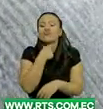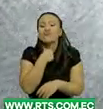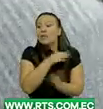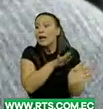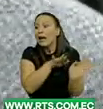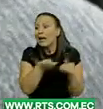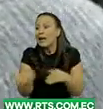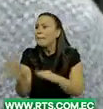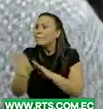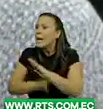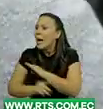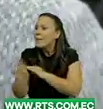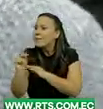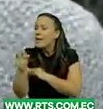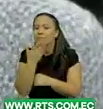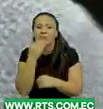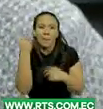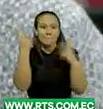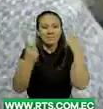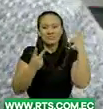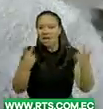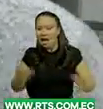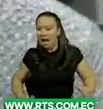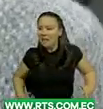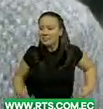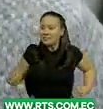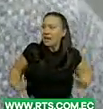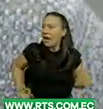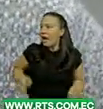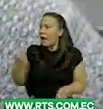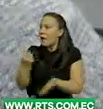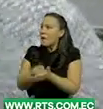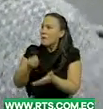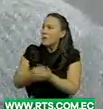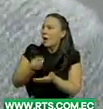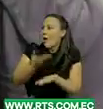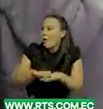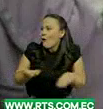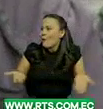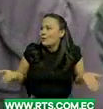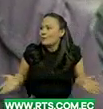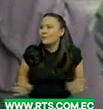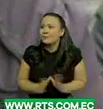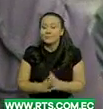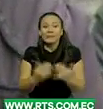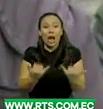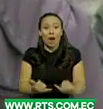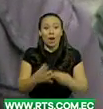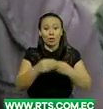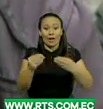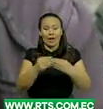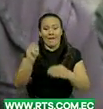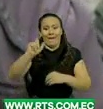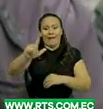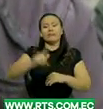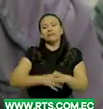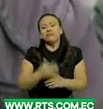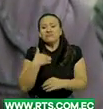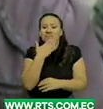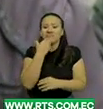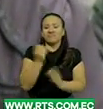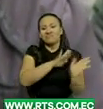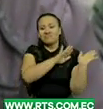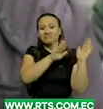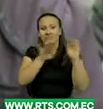entonces se vienen a pasear, a comprar sus cosas. Ahorita está el dólar muy alto, entonces